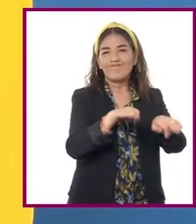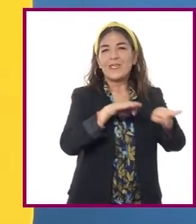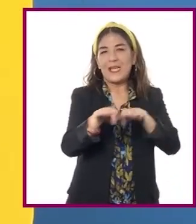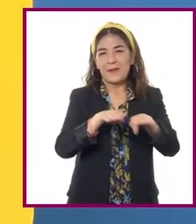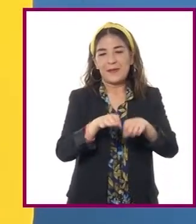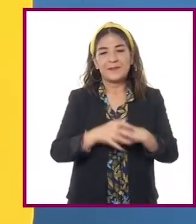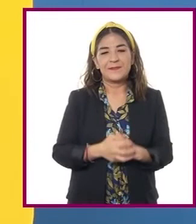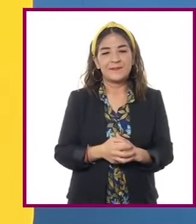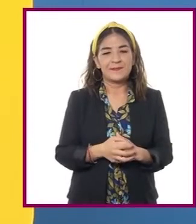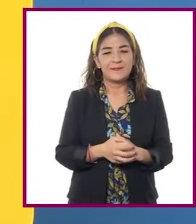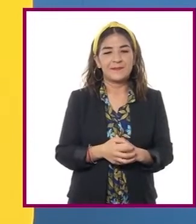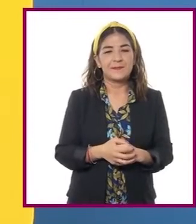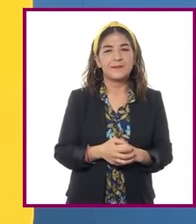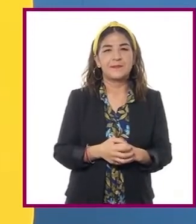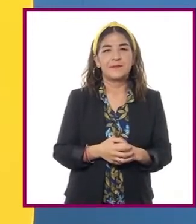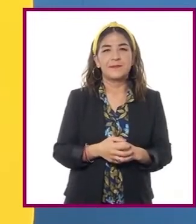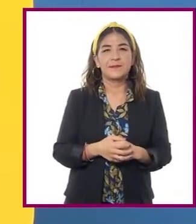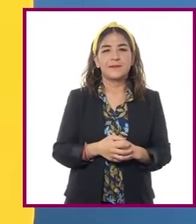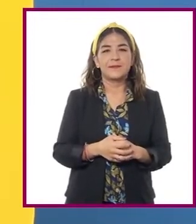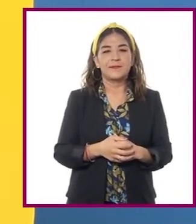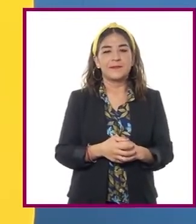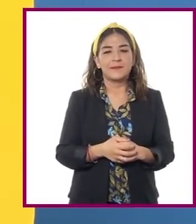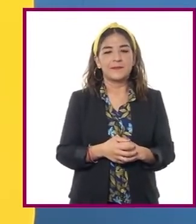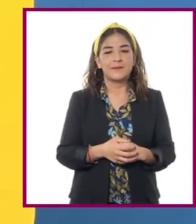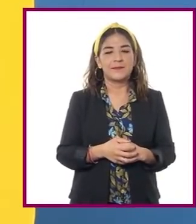Tirin, tin, tin.